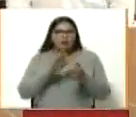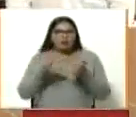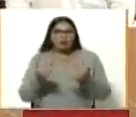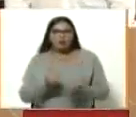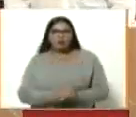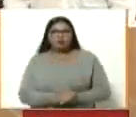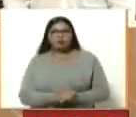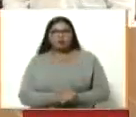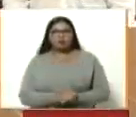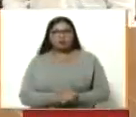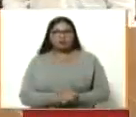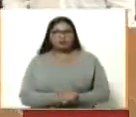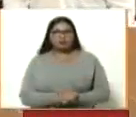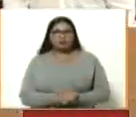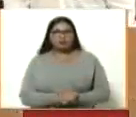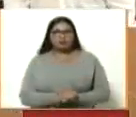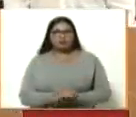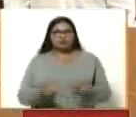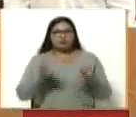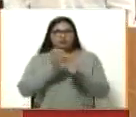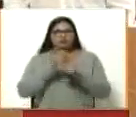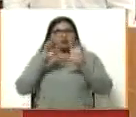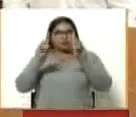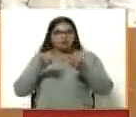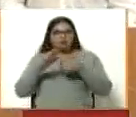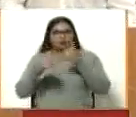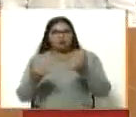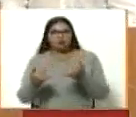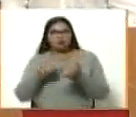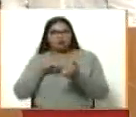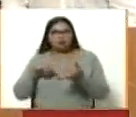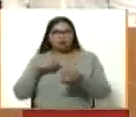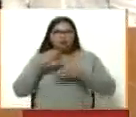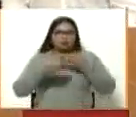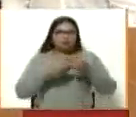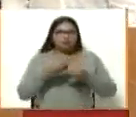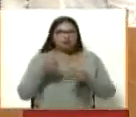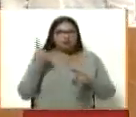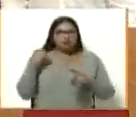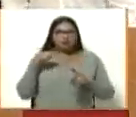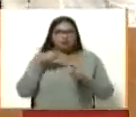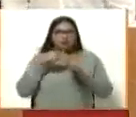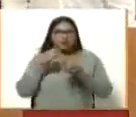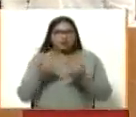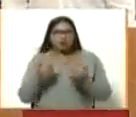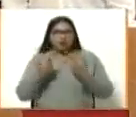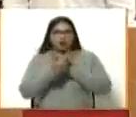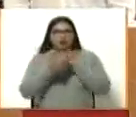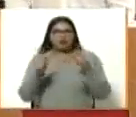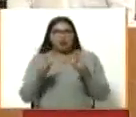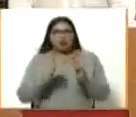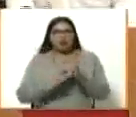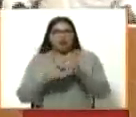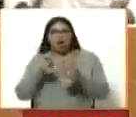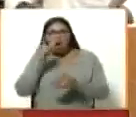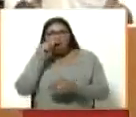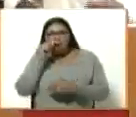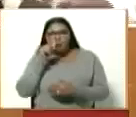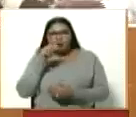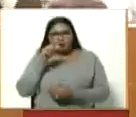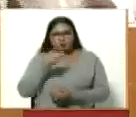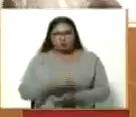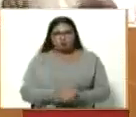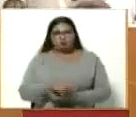rectifique y tome la decisión de hacer lo que debió haber hecho desde el primer momento, liberar al compañero Alex Saab,